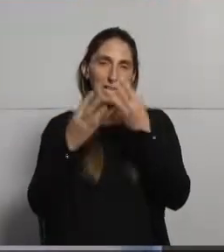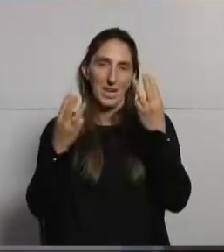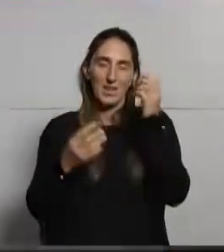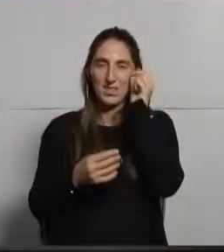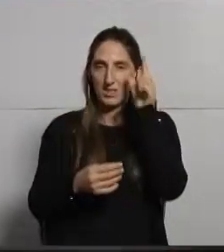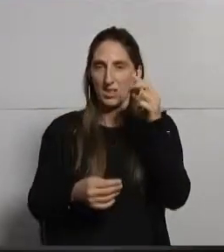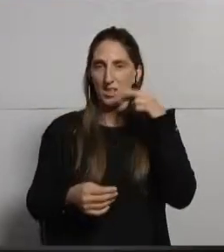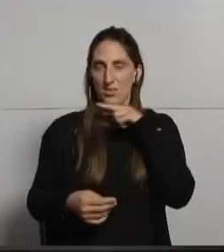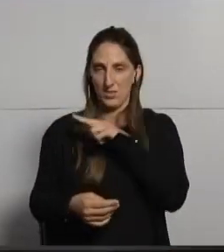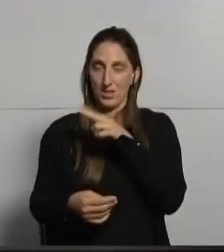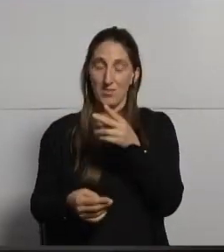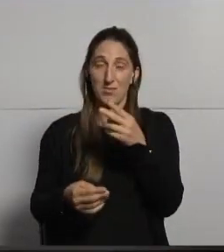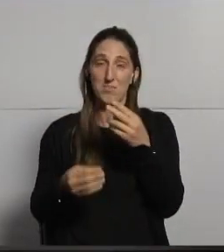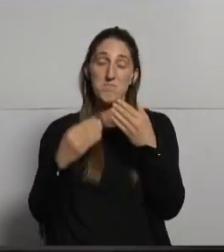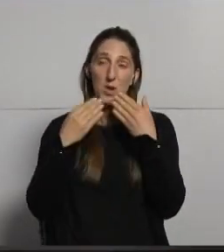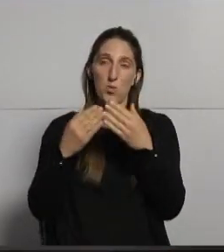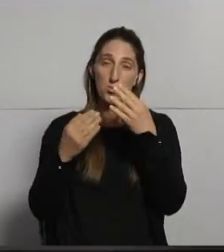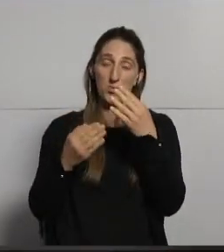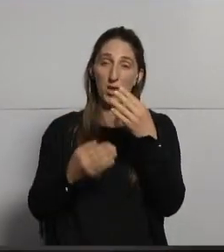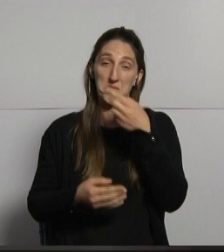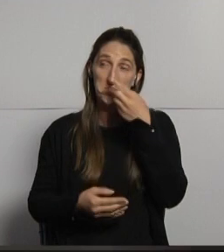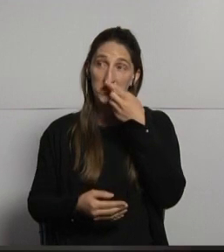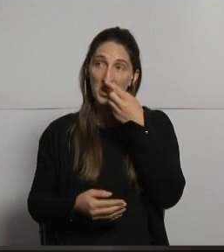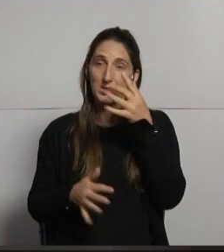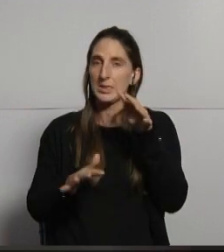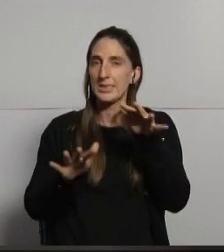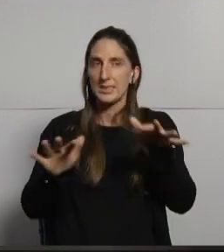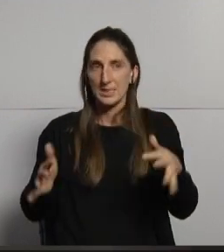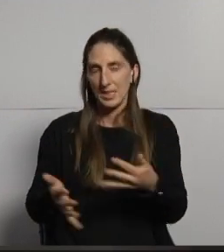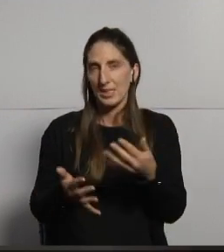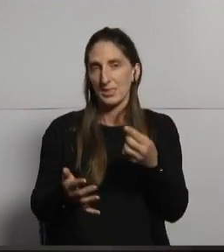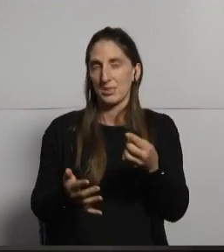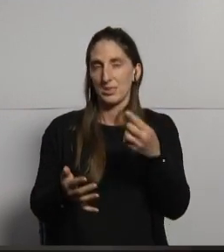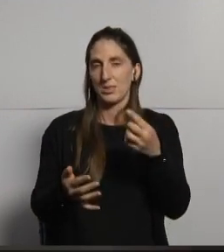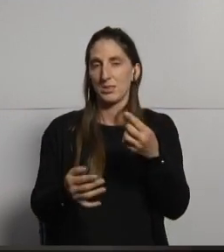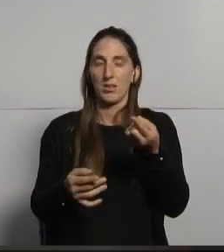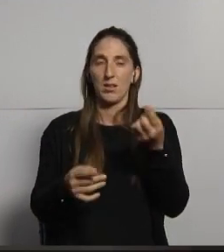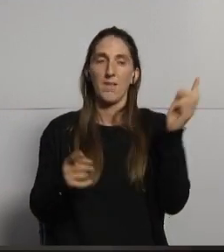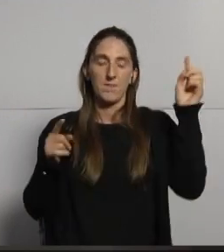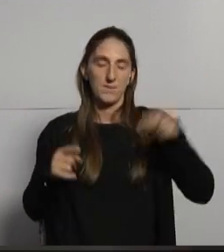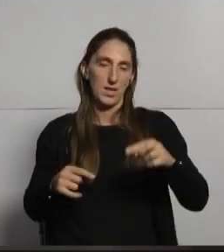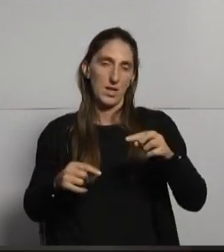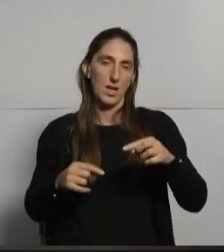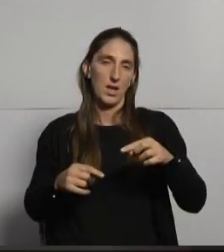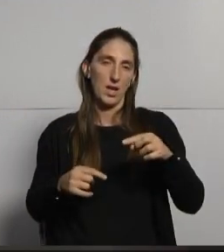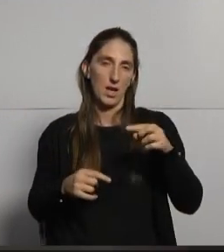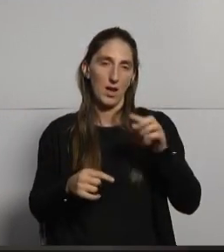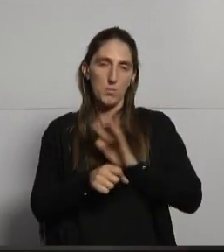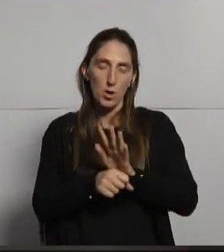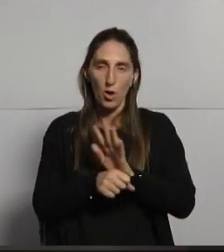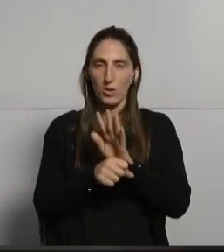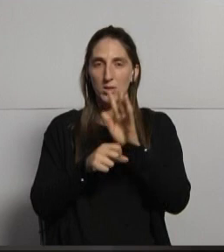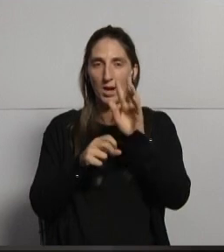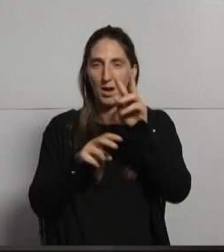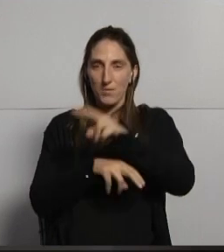artificial. Es una pregunta muy interesante, ¿qué es la inteligencia artificial? Que tiene connotaciones biológicas, físicas, matemáticas